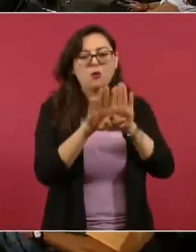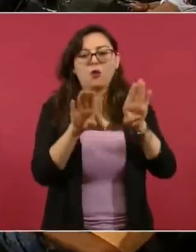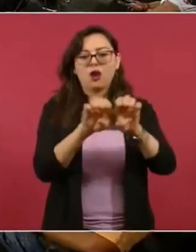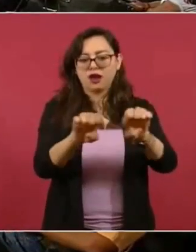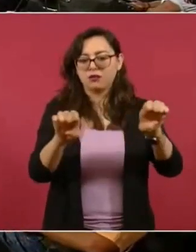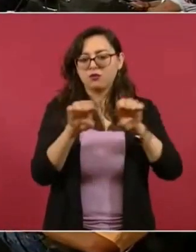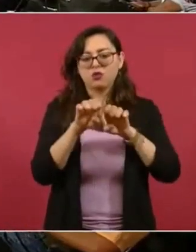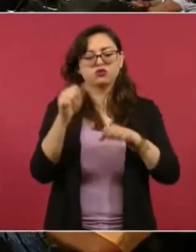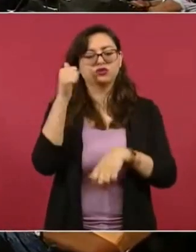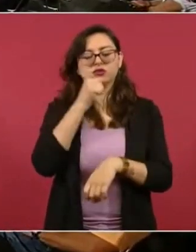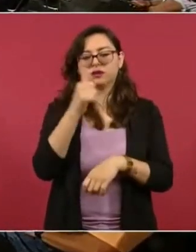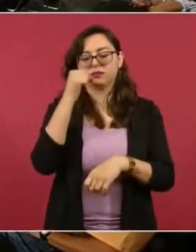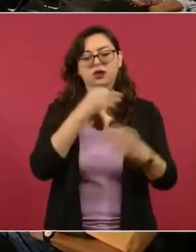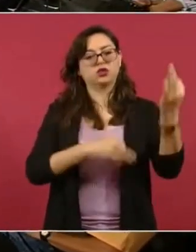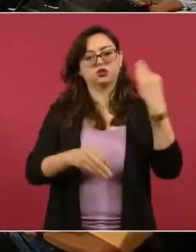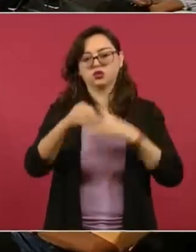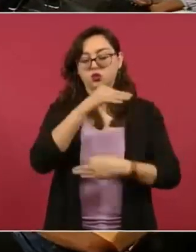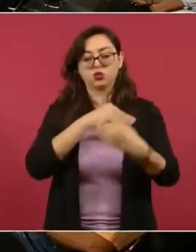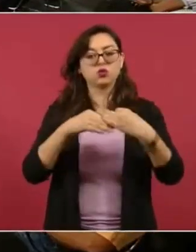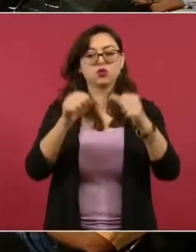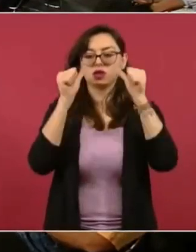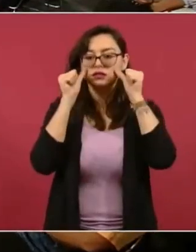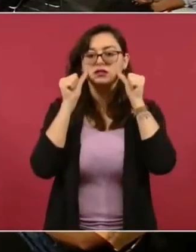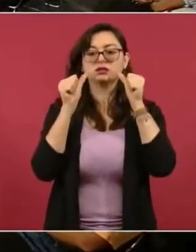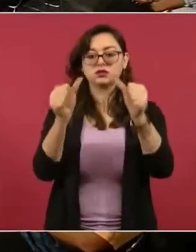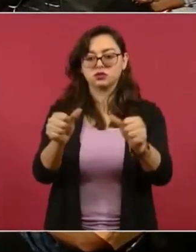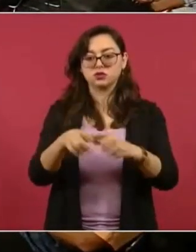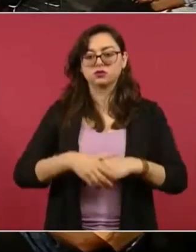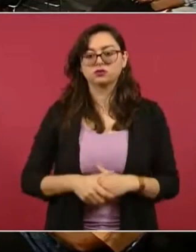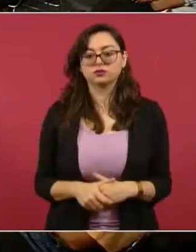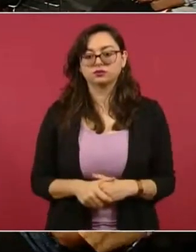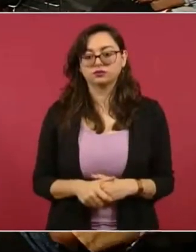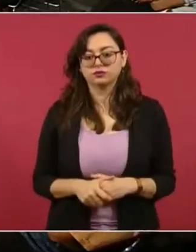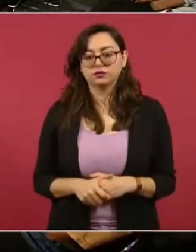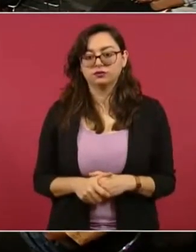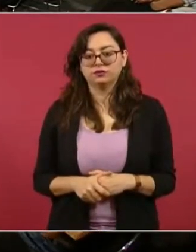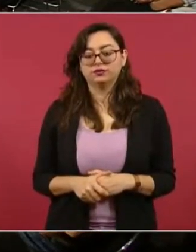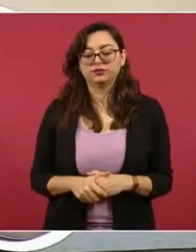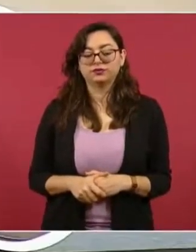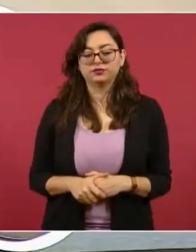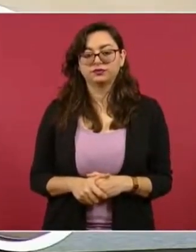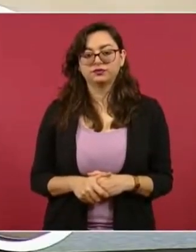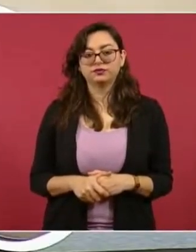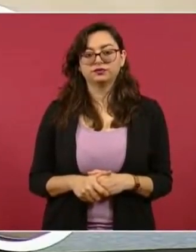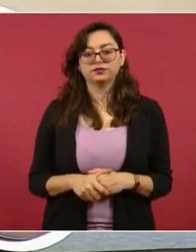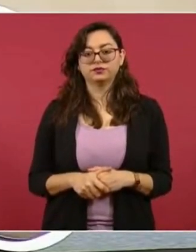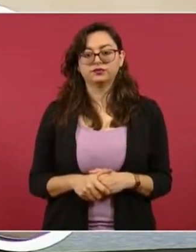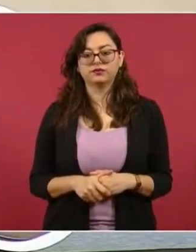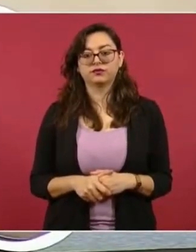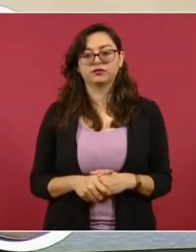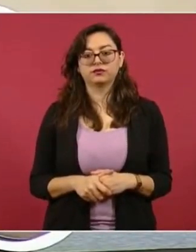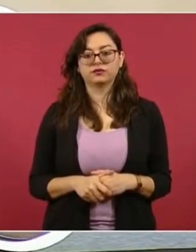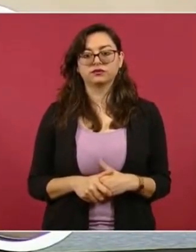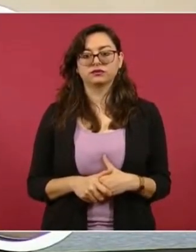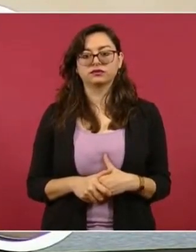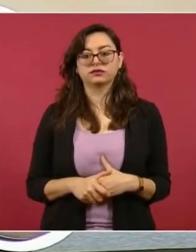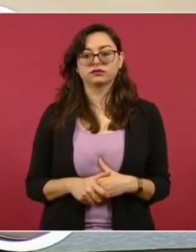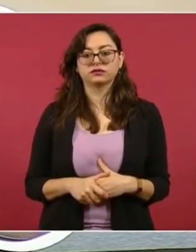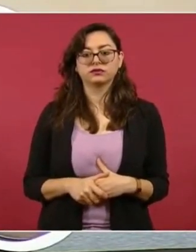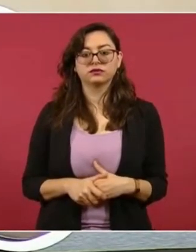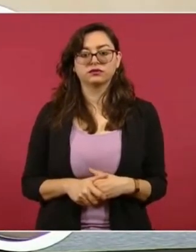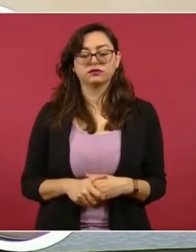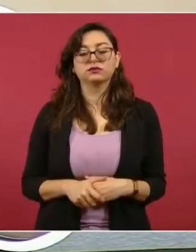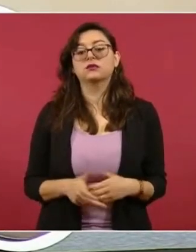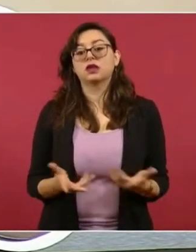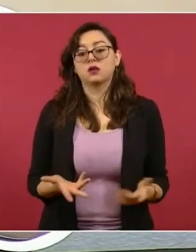atiendan los delitos contra las mujeres es muy importante trabajar usted se ha referido a